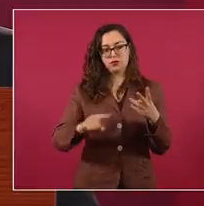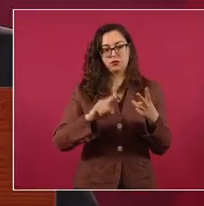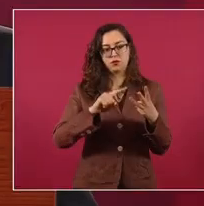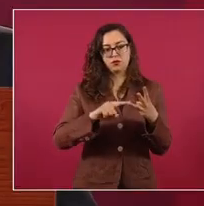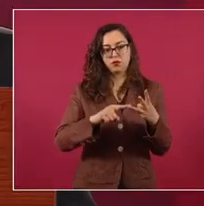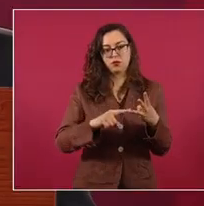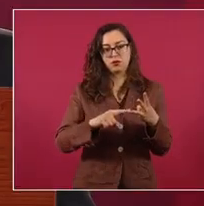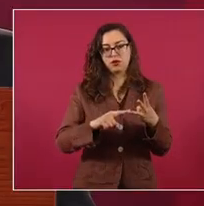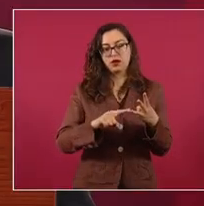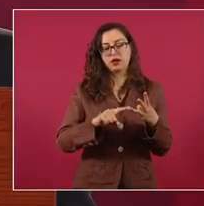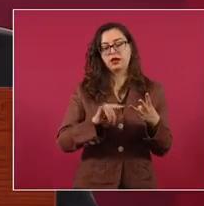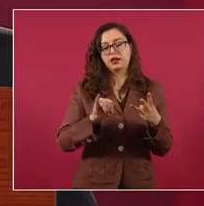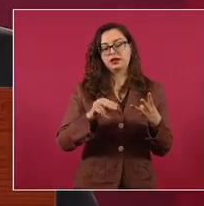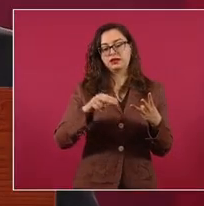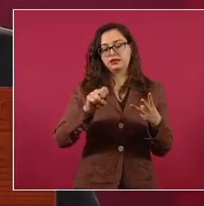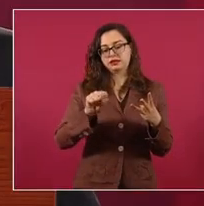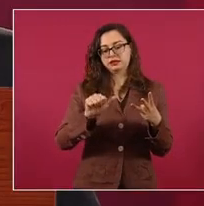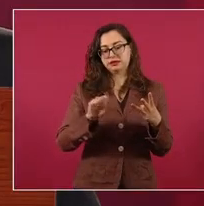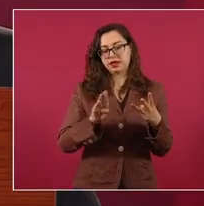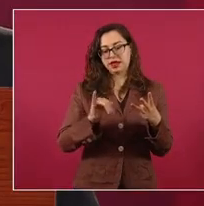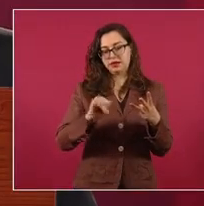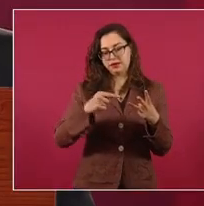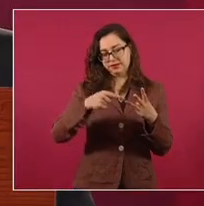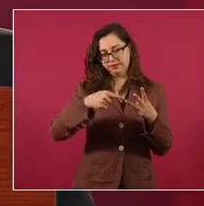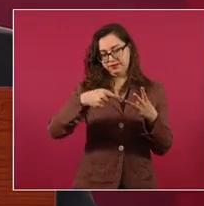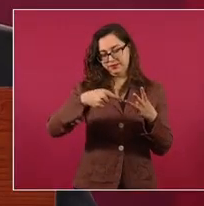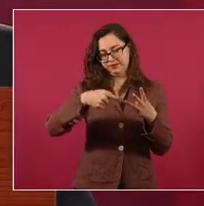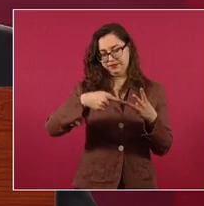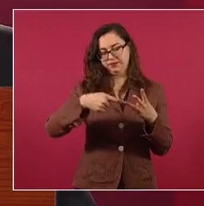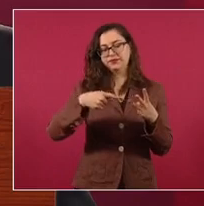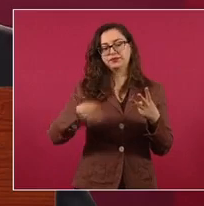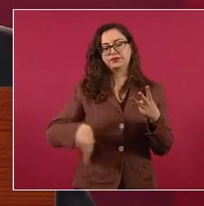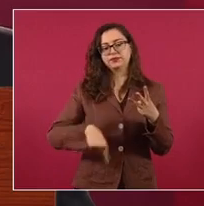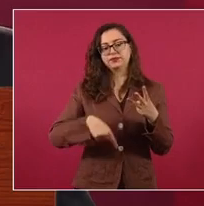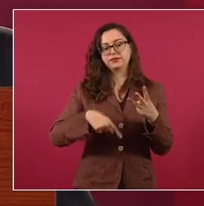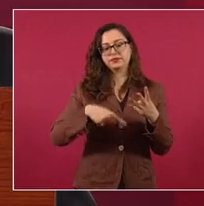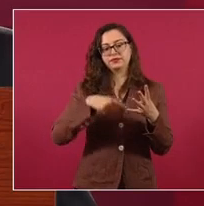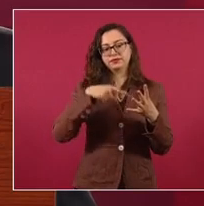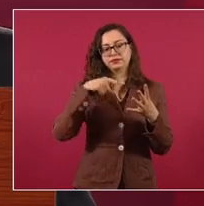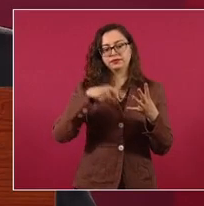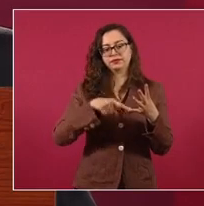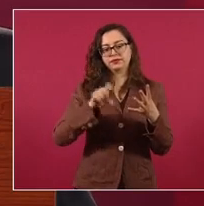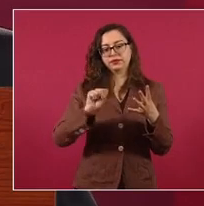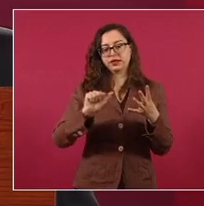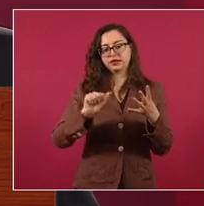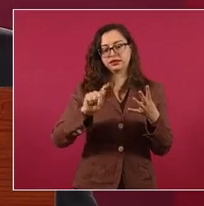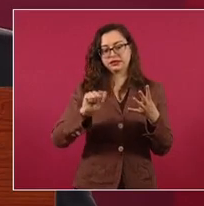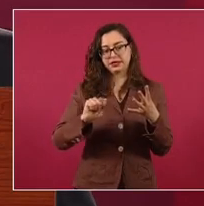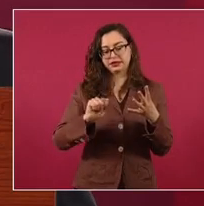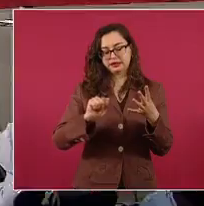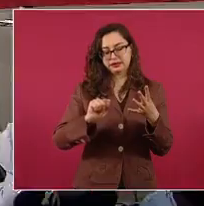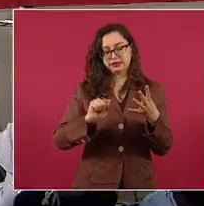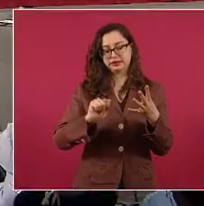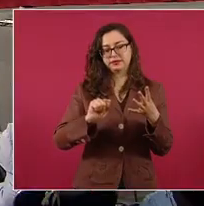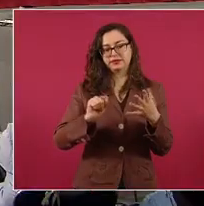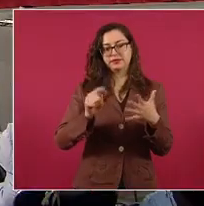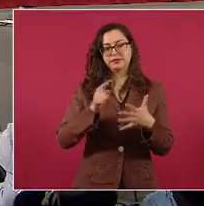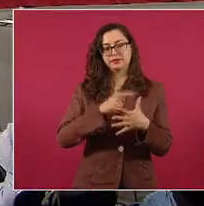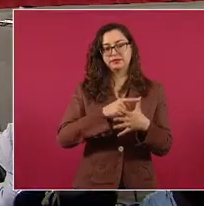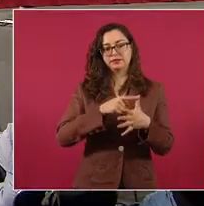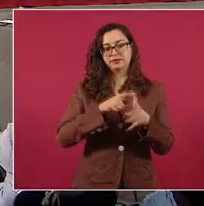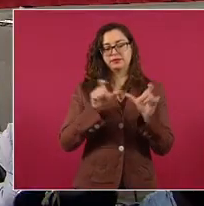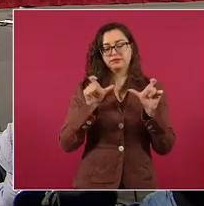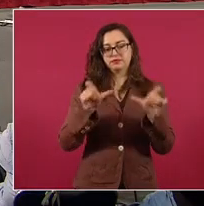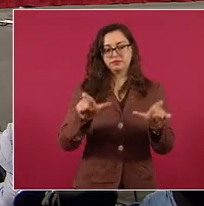del Instituto para Devolver al Pueblo lo Robado, el SAT y también la Aduanas